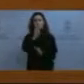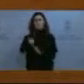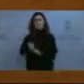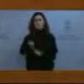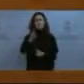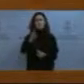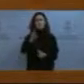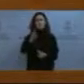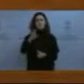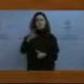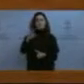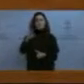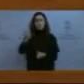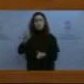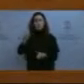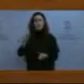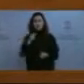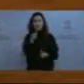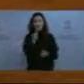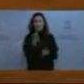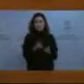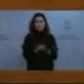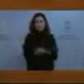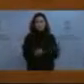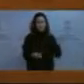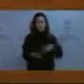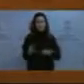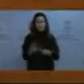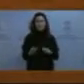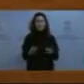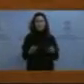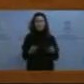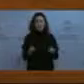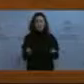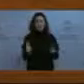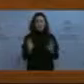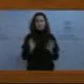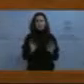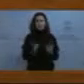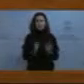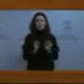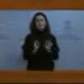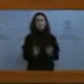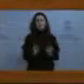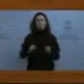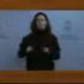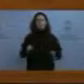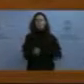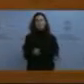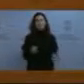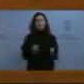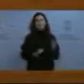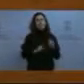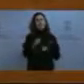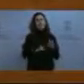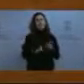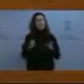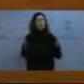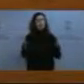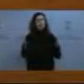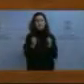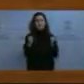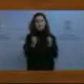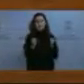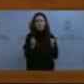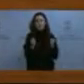es un plan, eso no es una política de nada. Entonces usted mezcla ahí el Centro de Alto Rendimiento de Trasona con Fuentes de Invierno, con el Museo Jurásico y